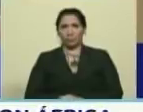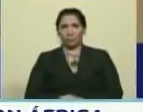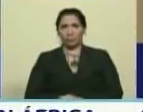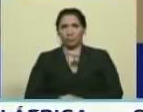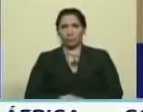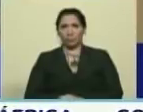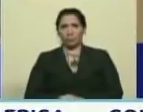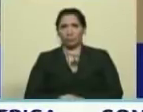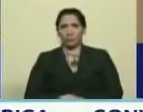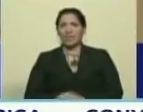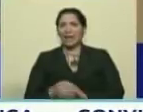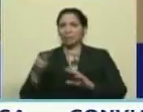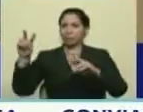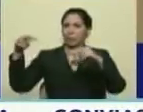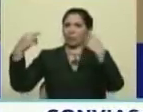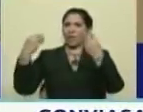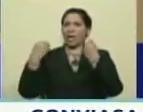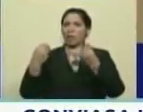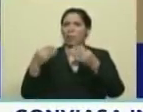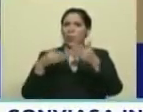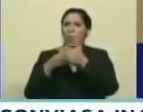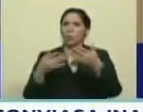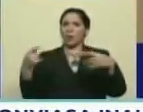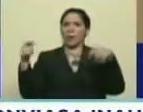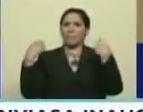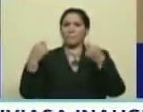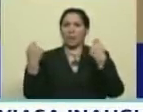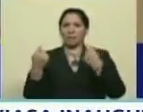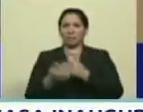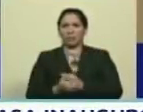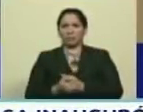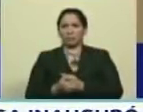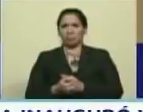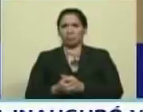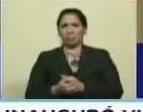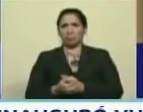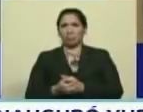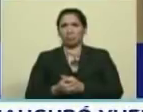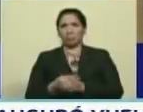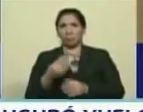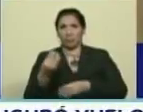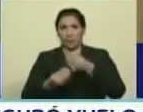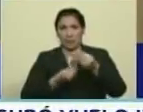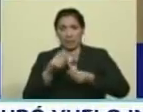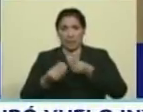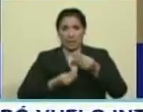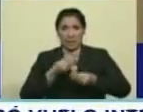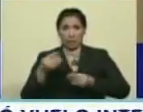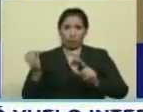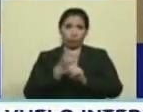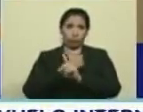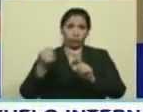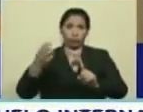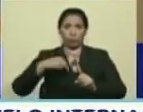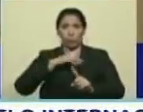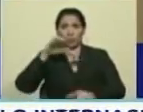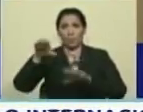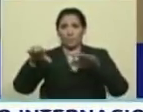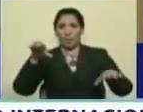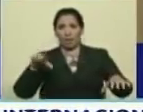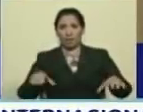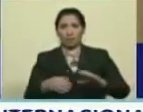a una campaña que ha sido la que desestabiliza a nuestros países o a nuestra región